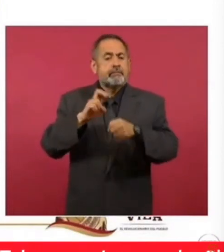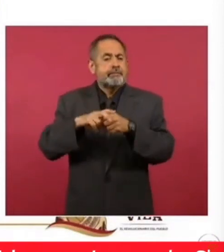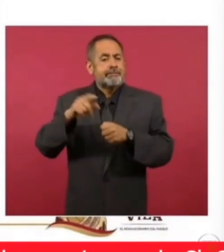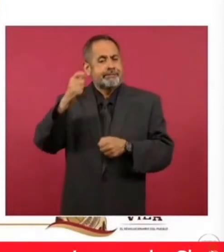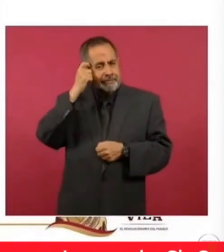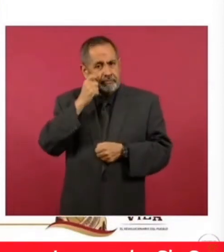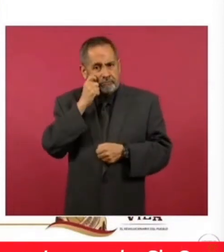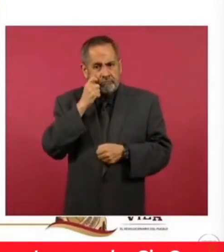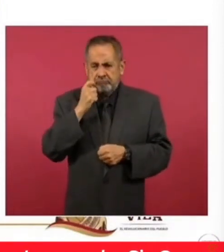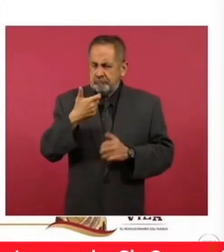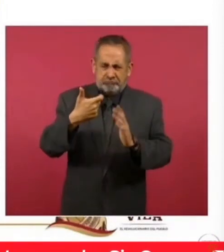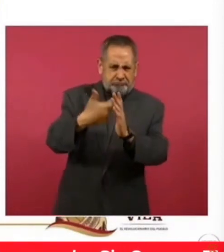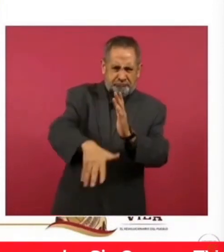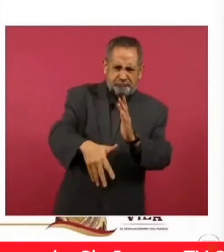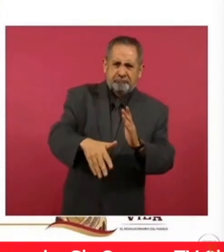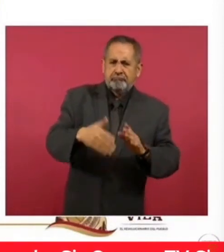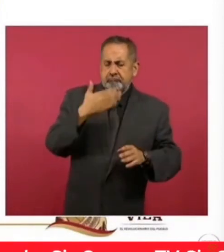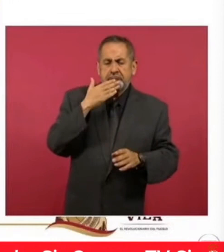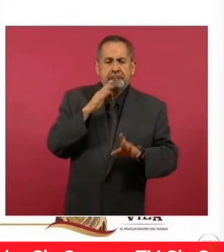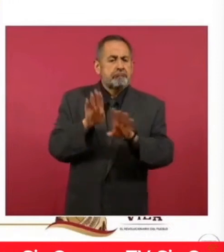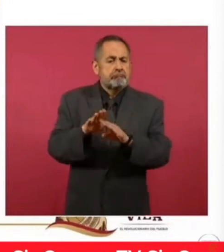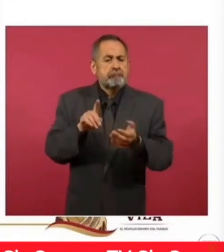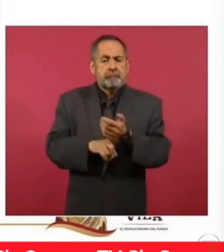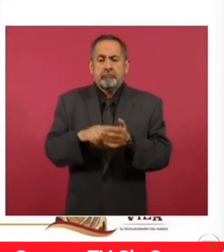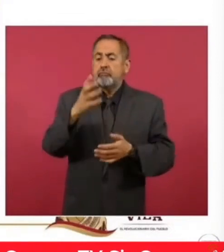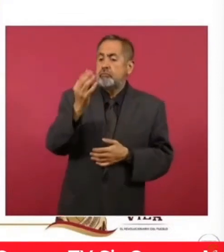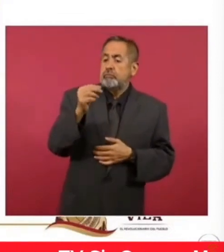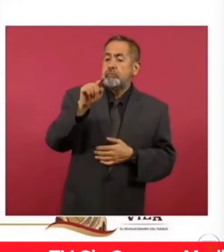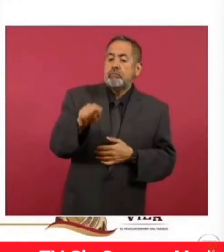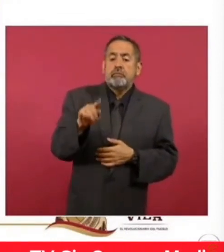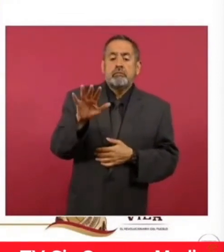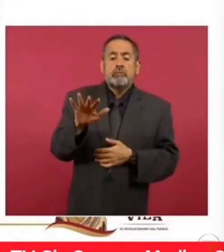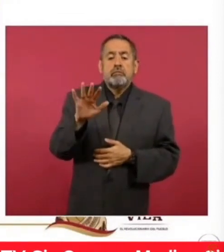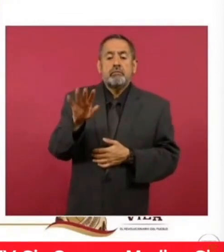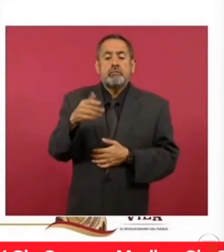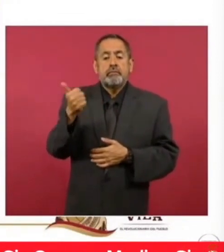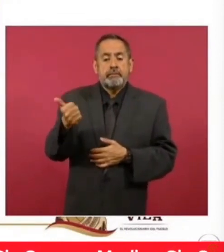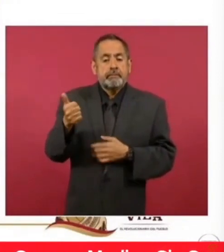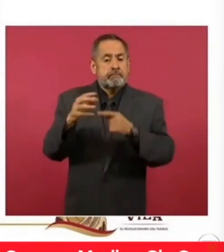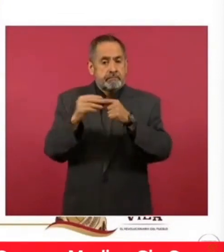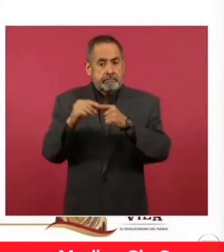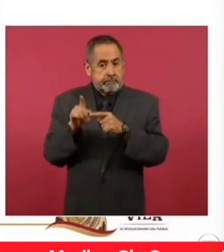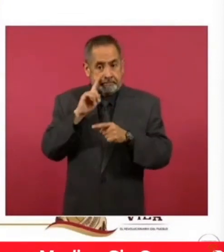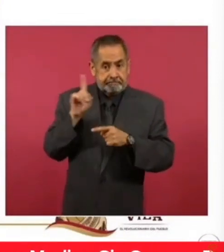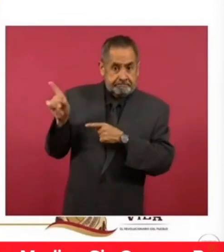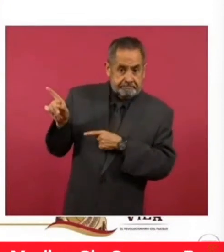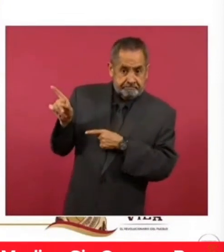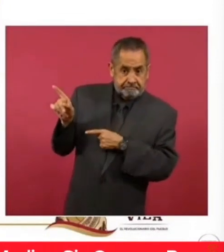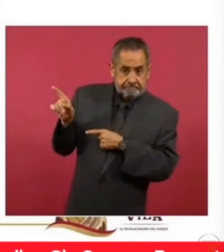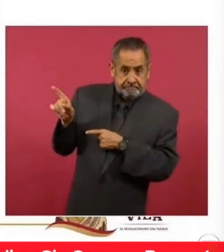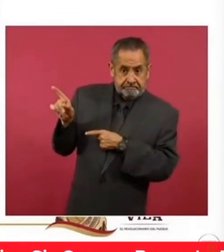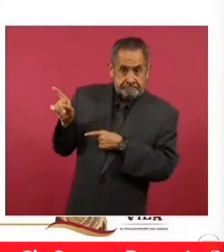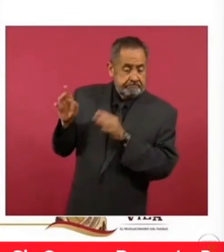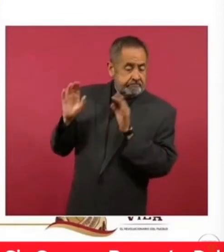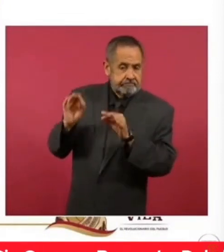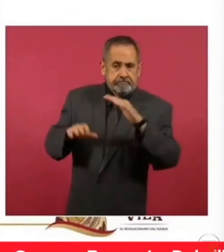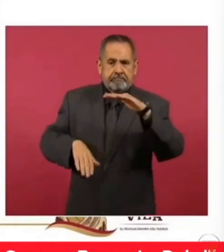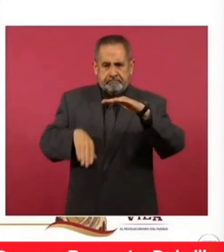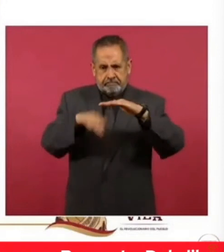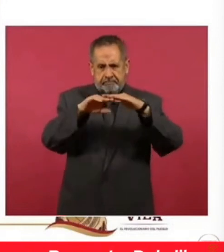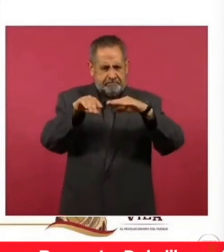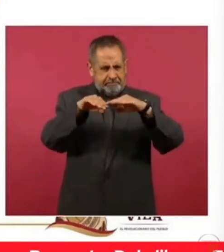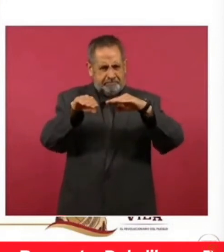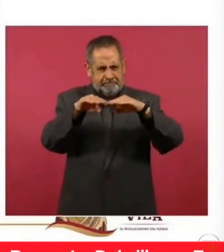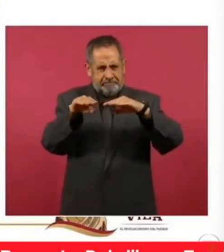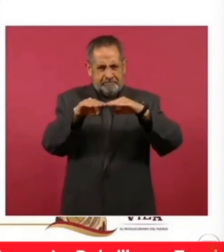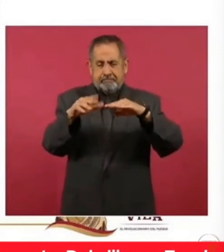Guerrero, Estado de México. Tiene un precio al público de 9 pesos con 56 centavos centavos el litro, cuando el precio máximo de esa